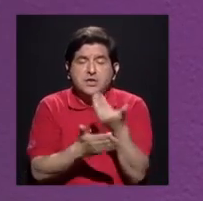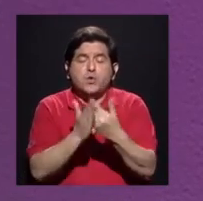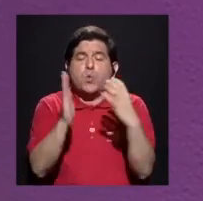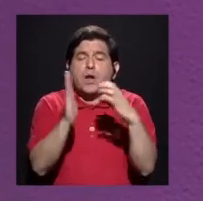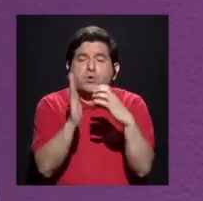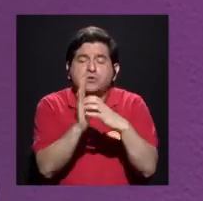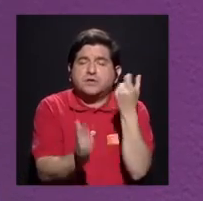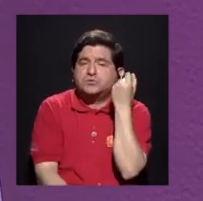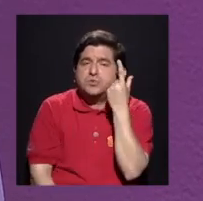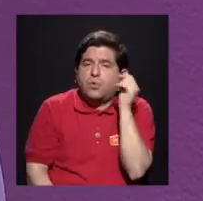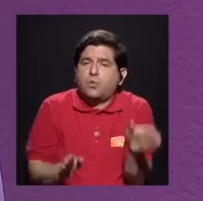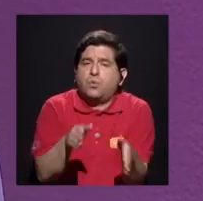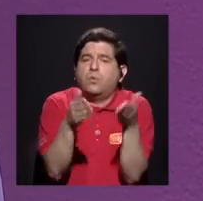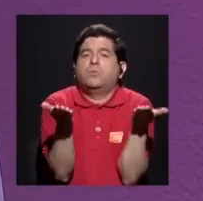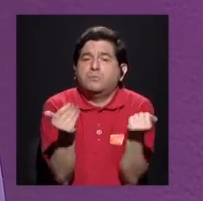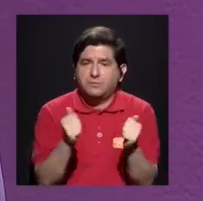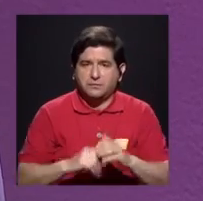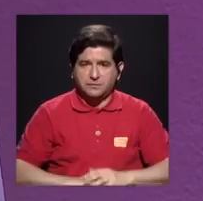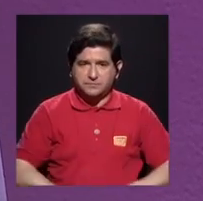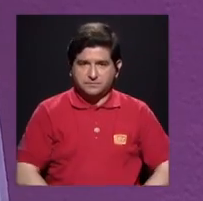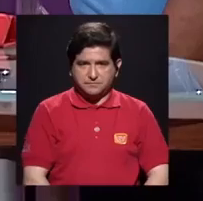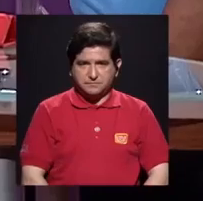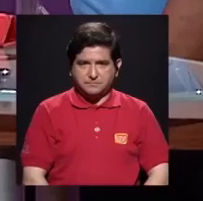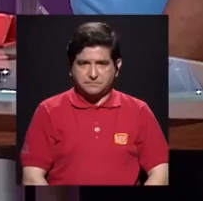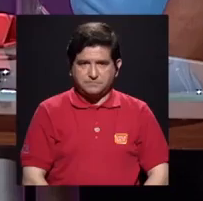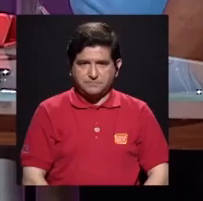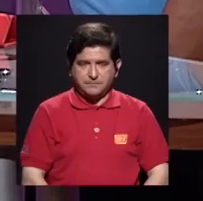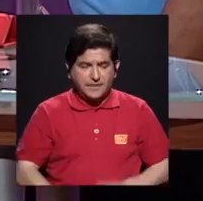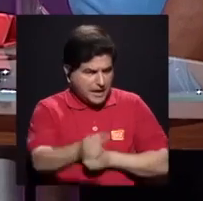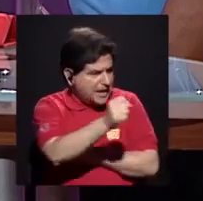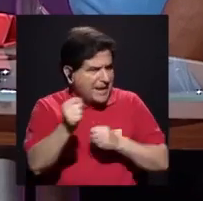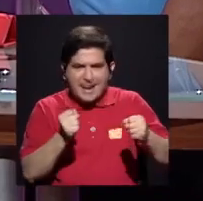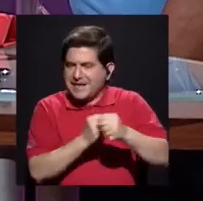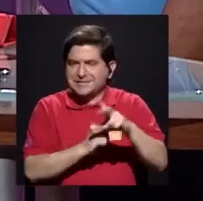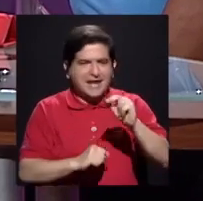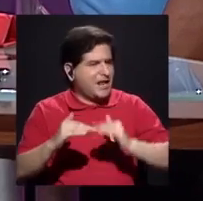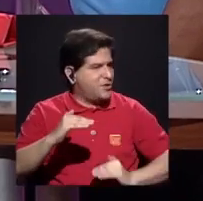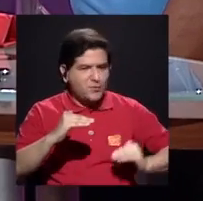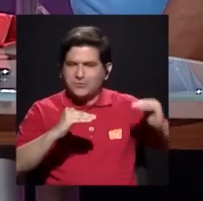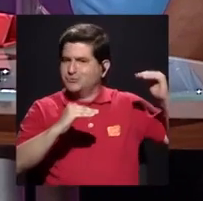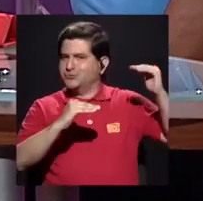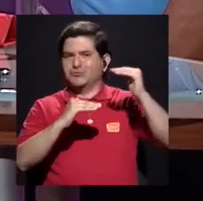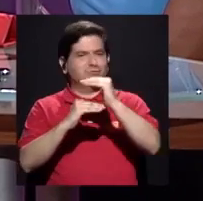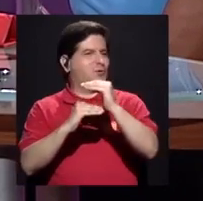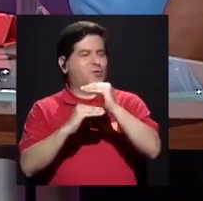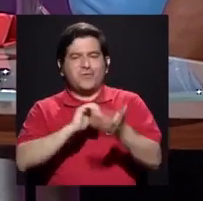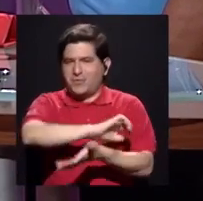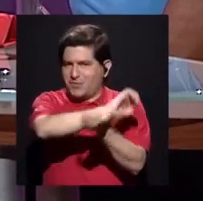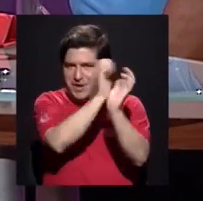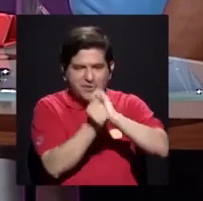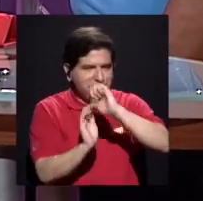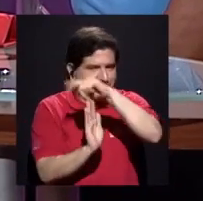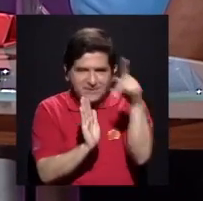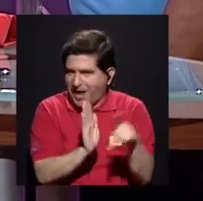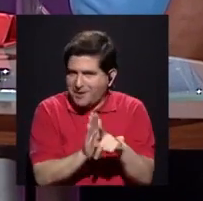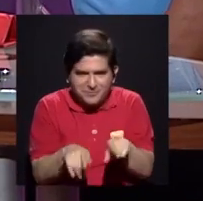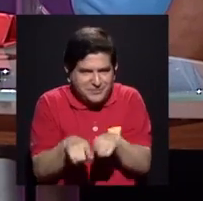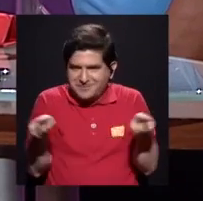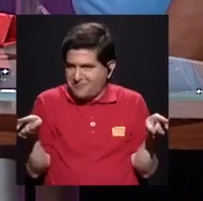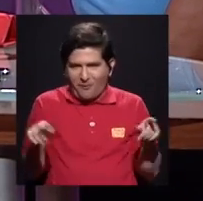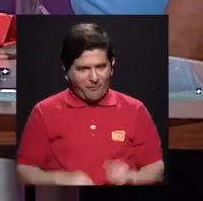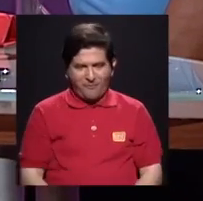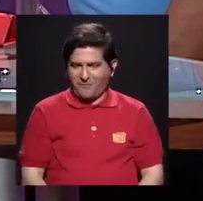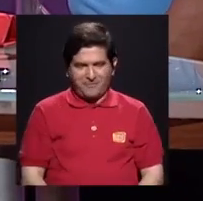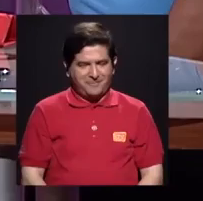constitucional verdad entonces digo en la sala no está por encima de las reformas constitucionales tampoco se hace